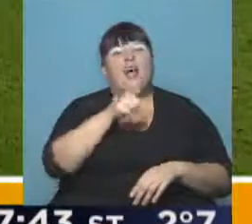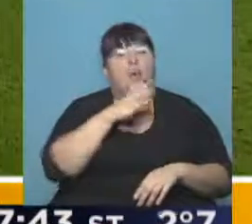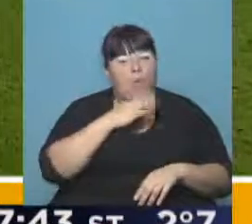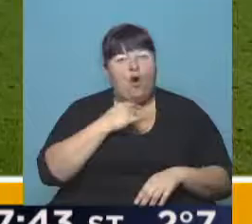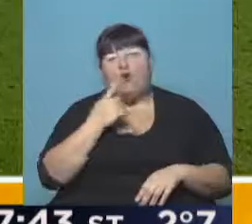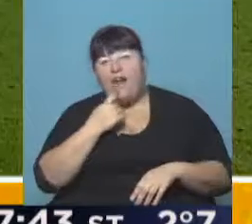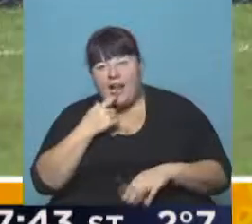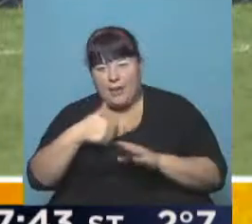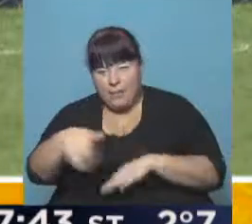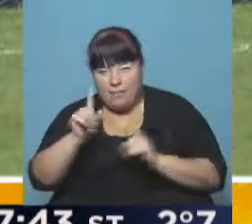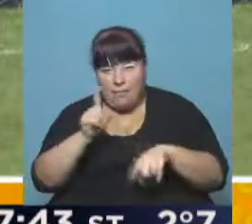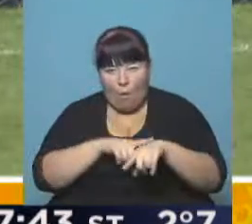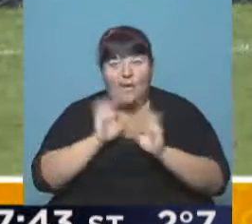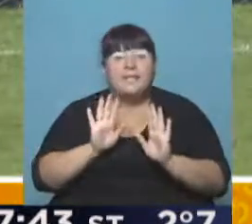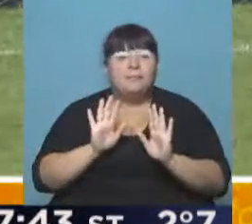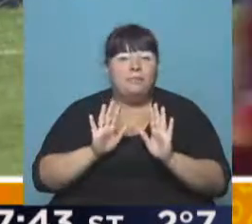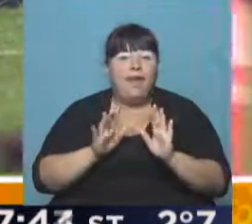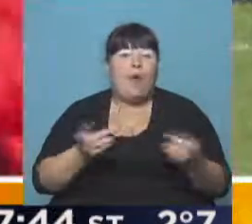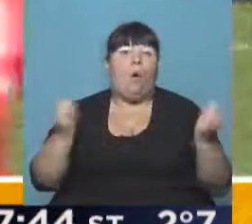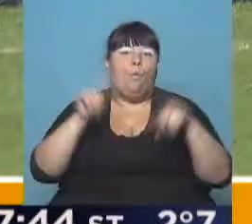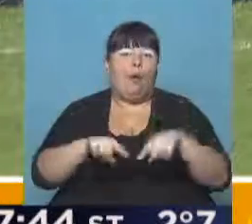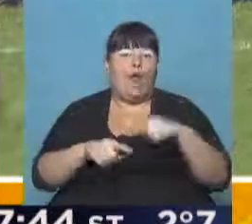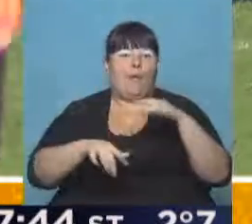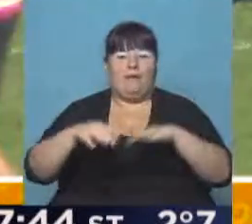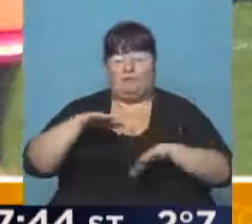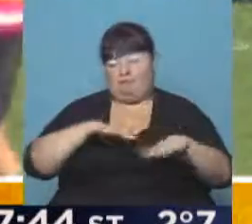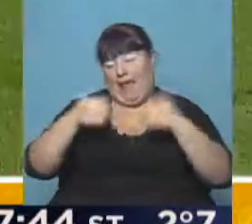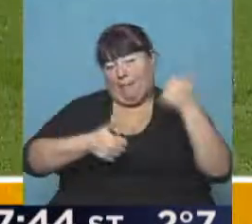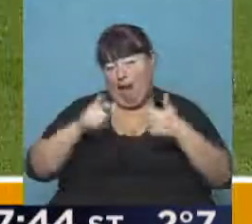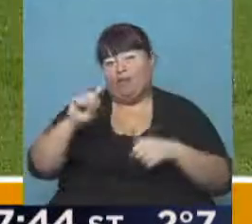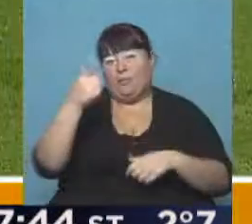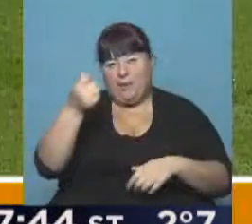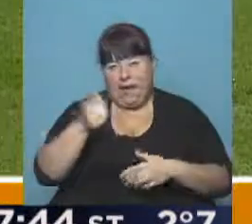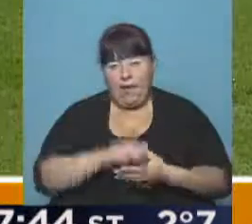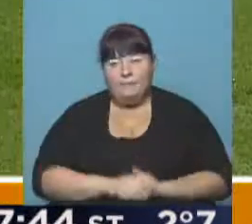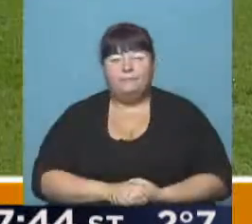Boca y de River al instante, esperando el retorno de la actividad en Primera División.